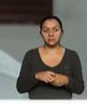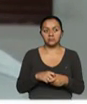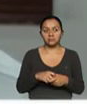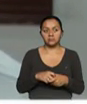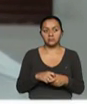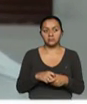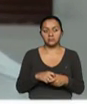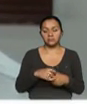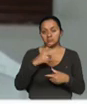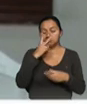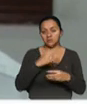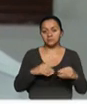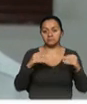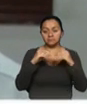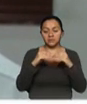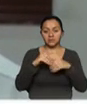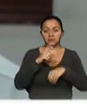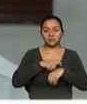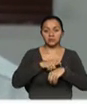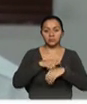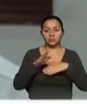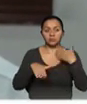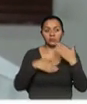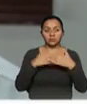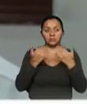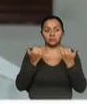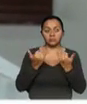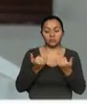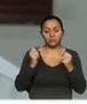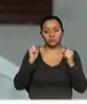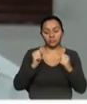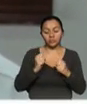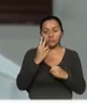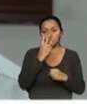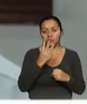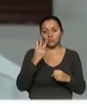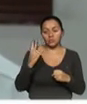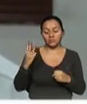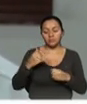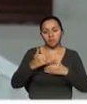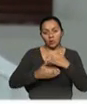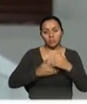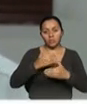tratar de ahorrar tiempo. Entonces, en esta página web, uno va a